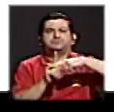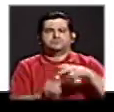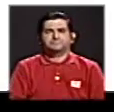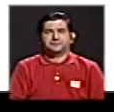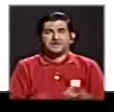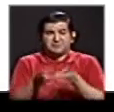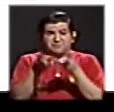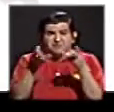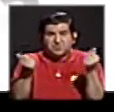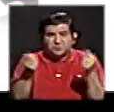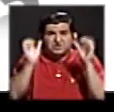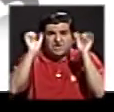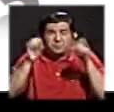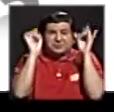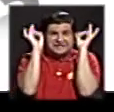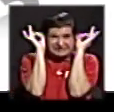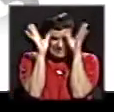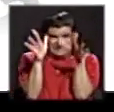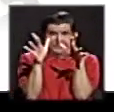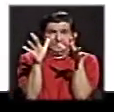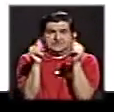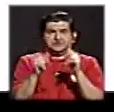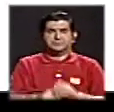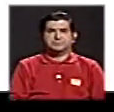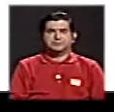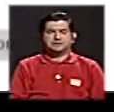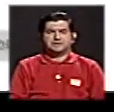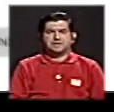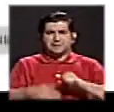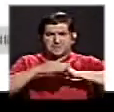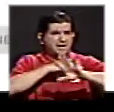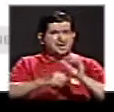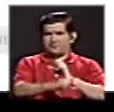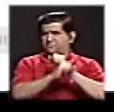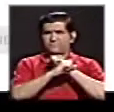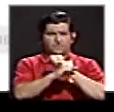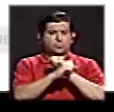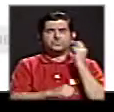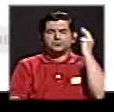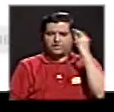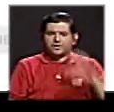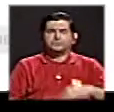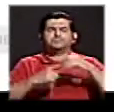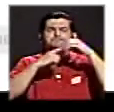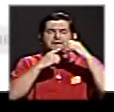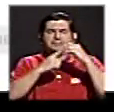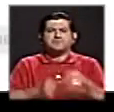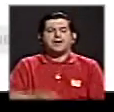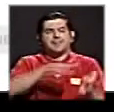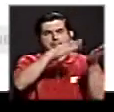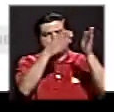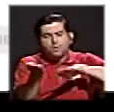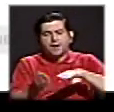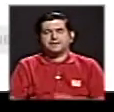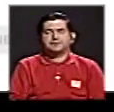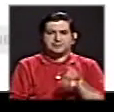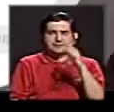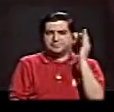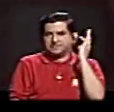Las consecuencias pueden ser terribles. El aborto inseguro es una de las principales causas de muerte